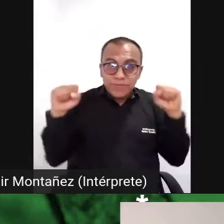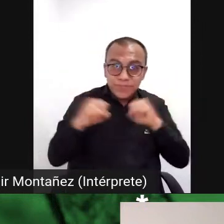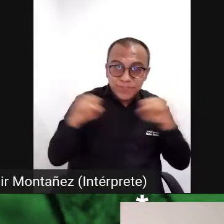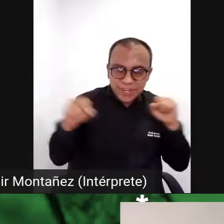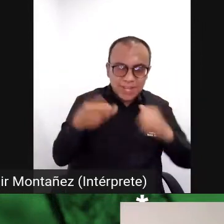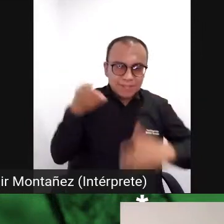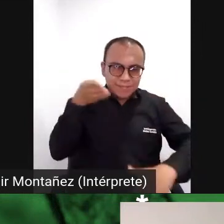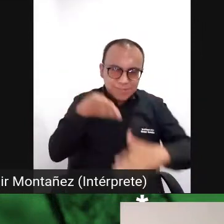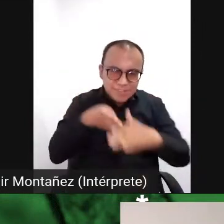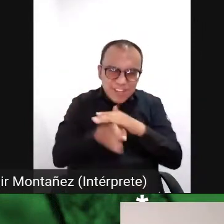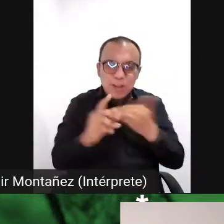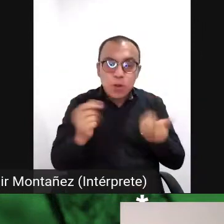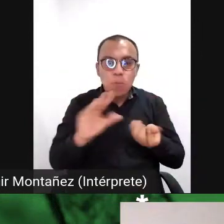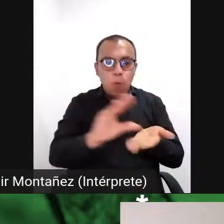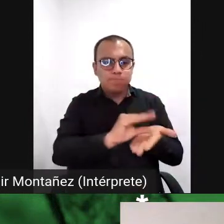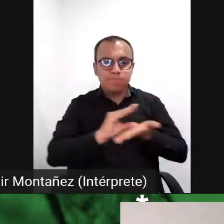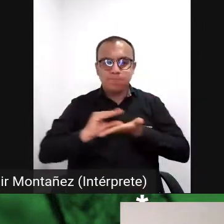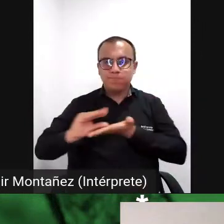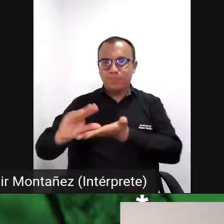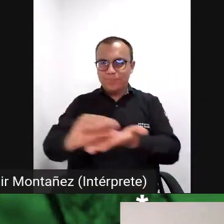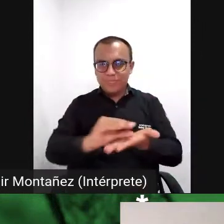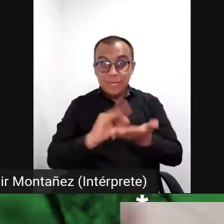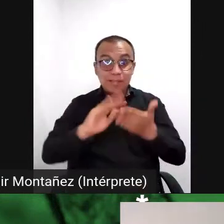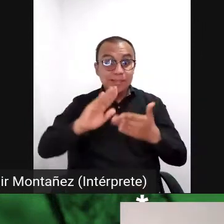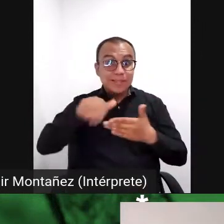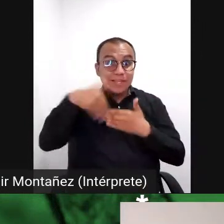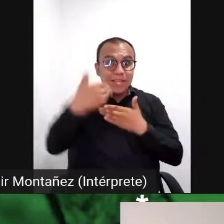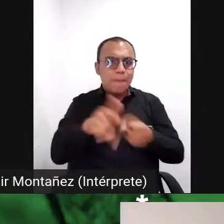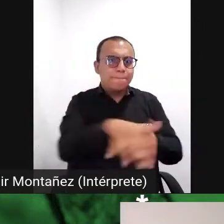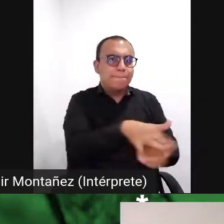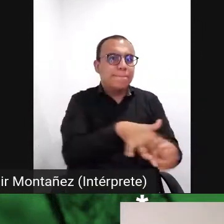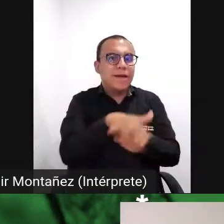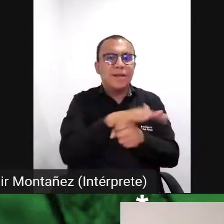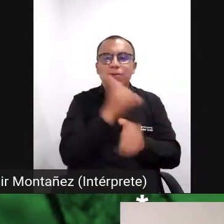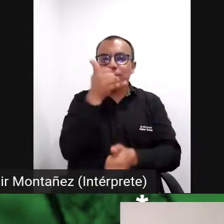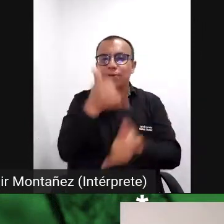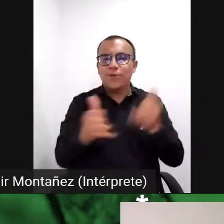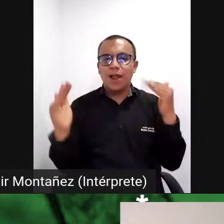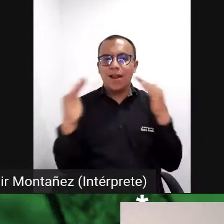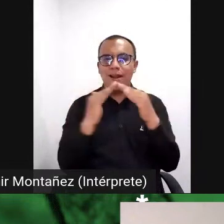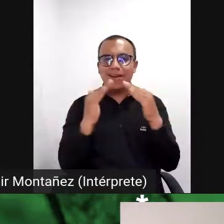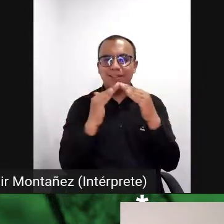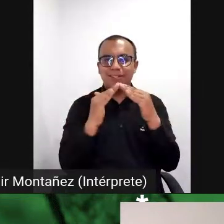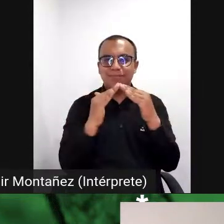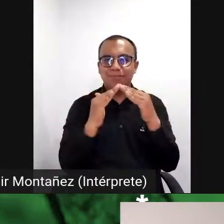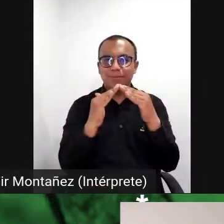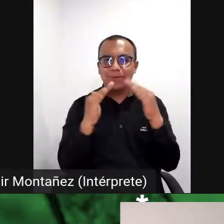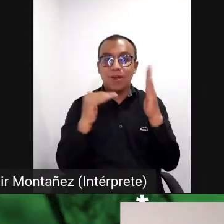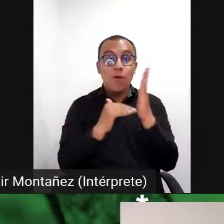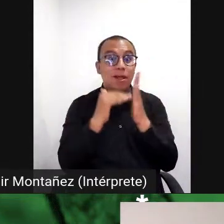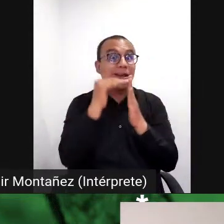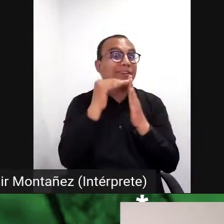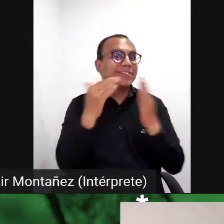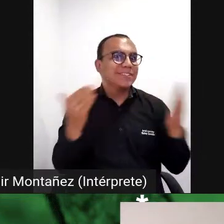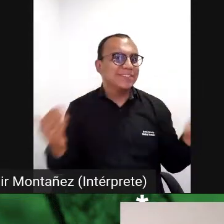encuentra los humedales, después encuentra los barrios y por último encuentra la casa. Casi que del